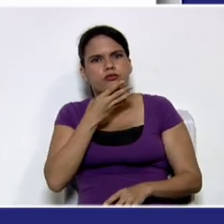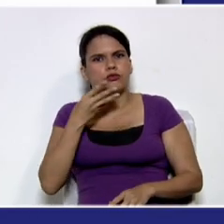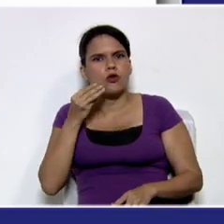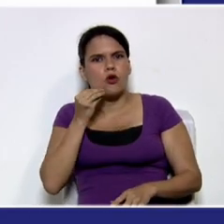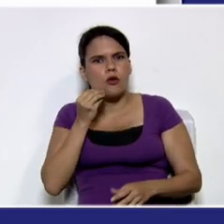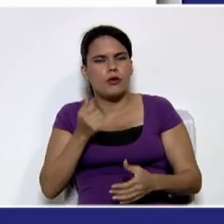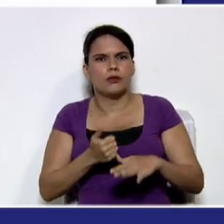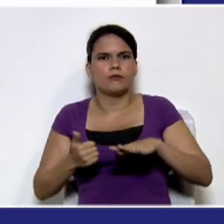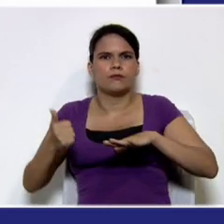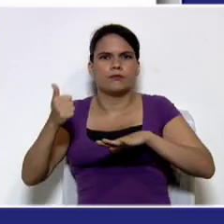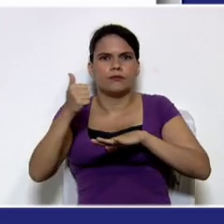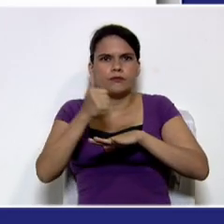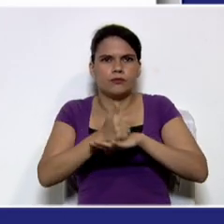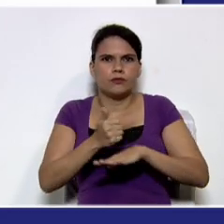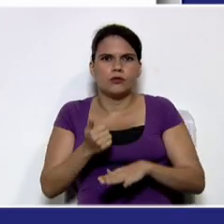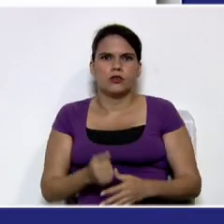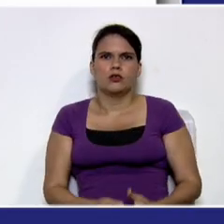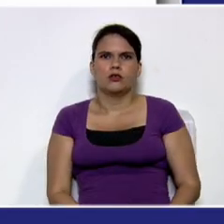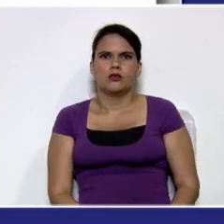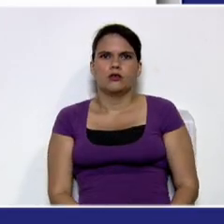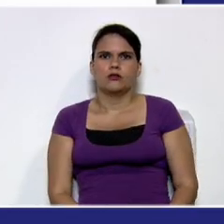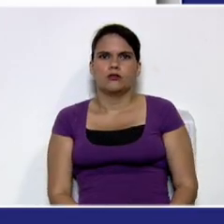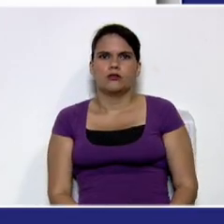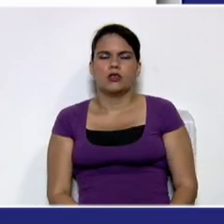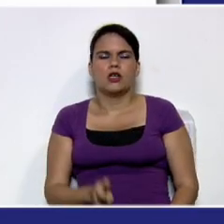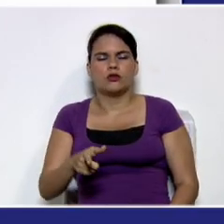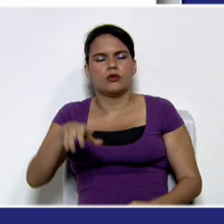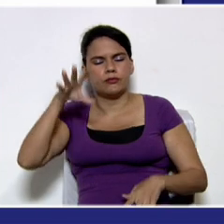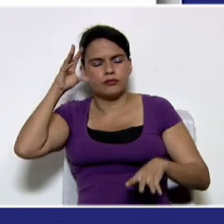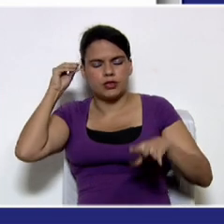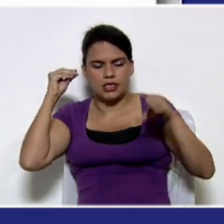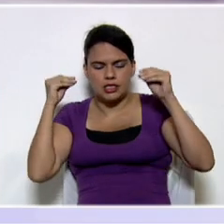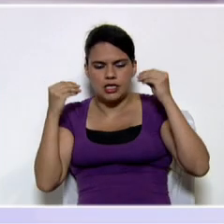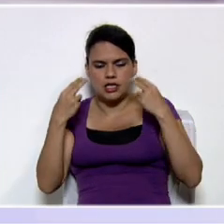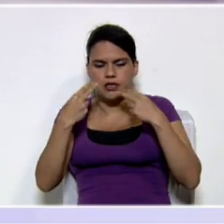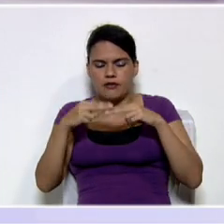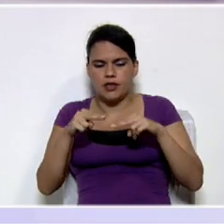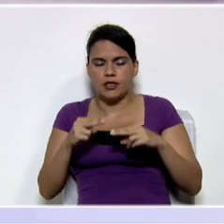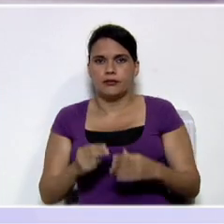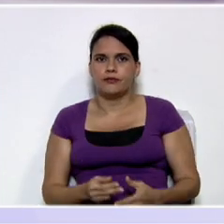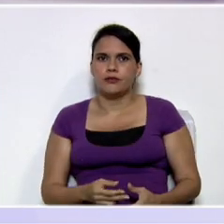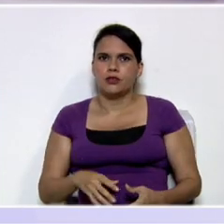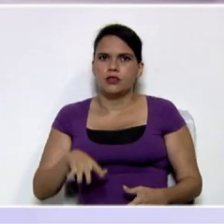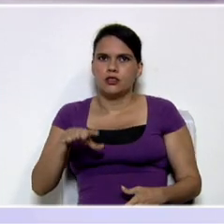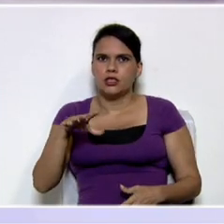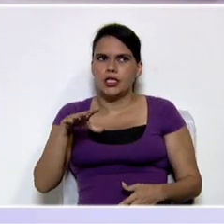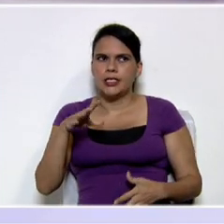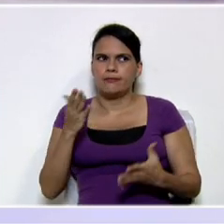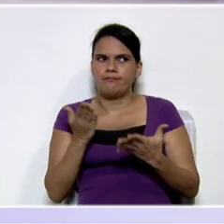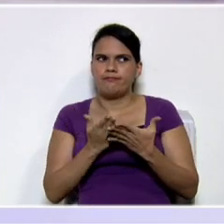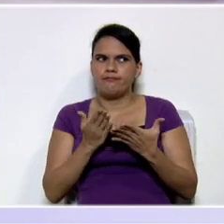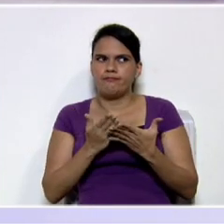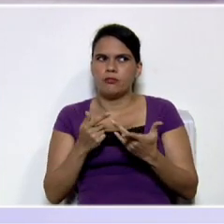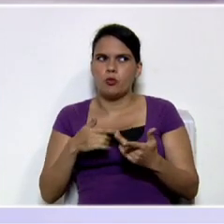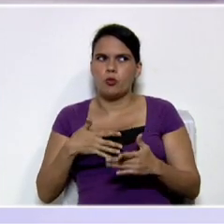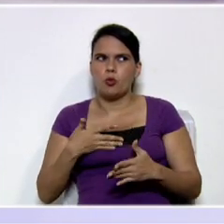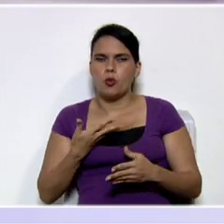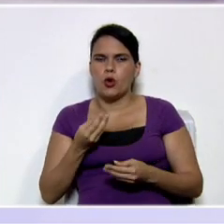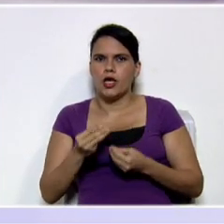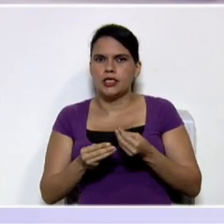adultos, desde sus potencialidades, posibilidades y por supuesto interés, desarrollen en cada especialidad